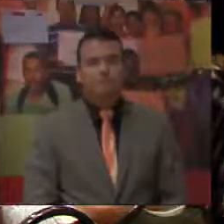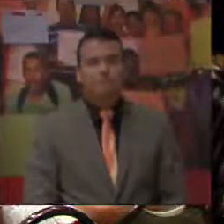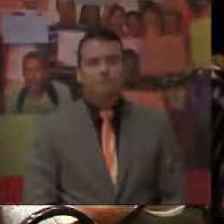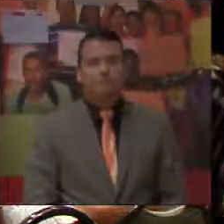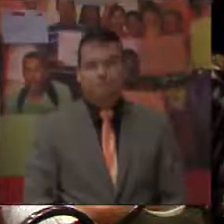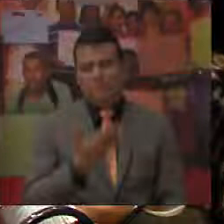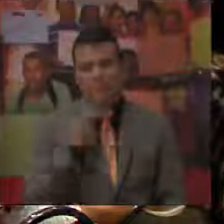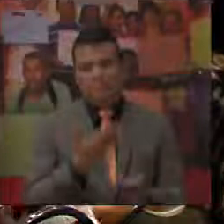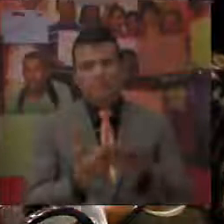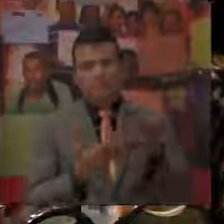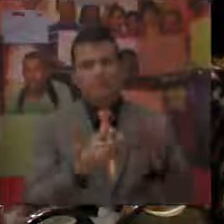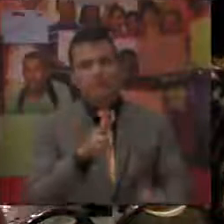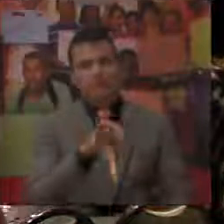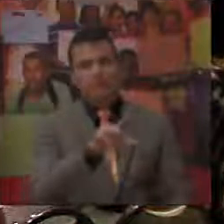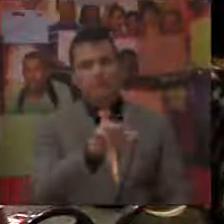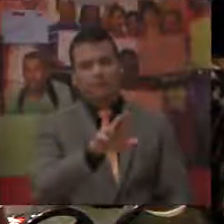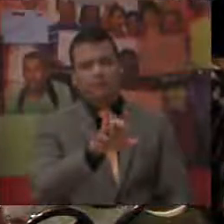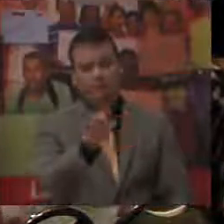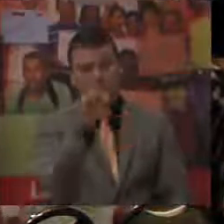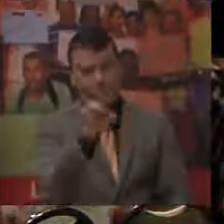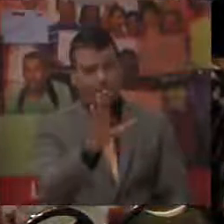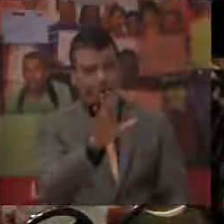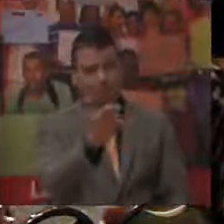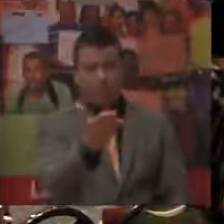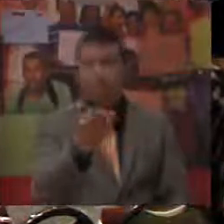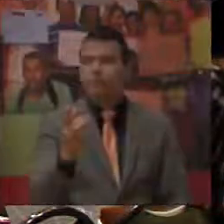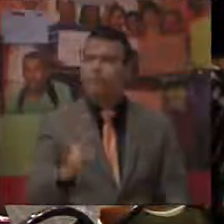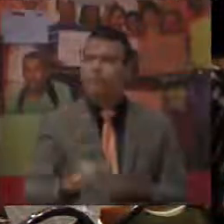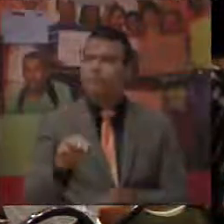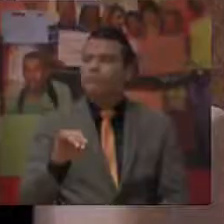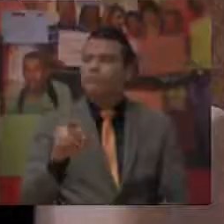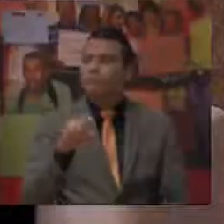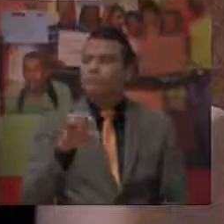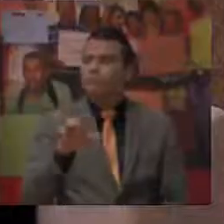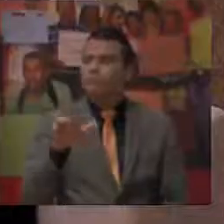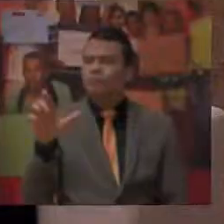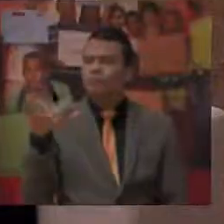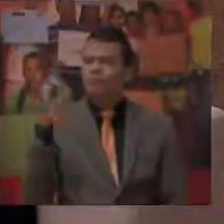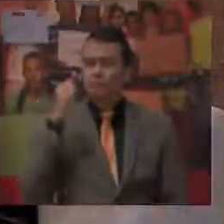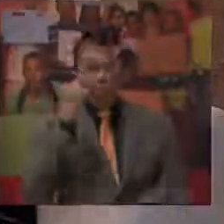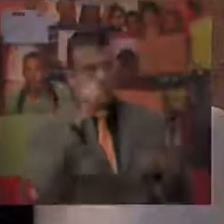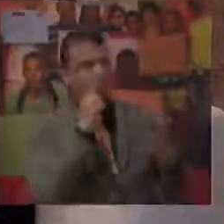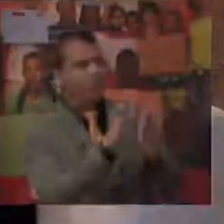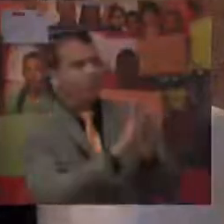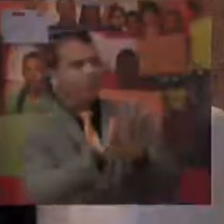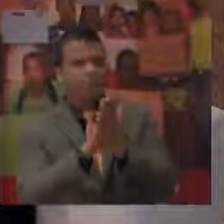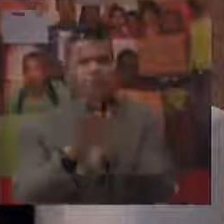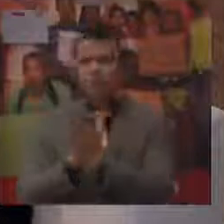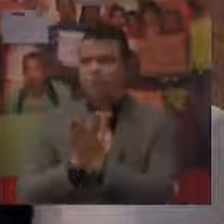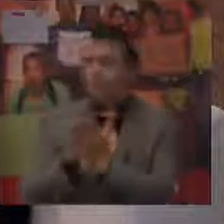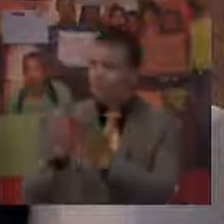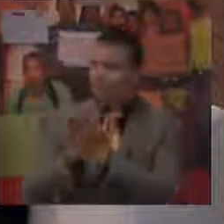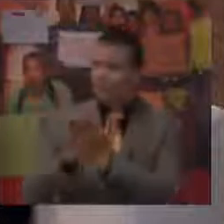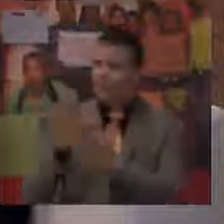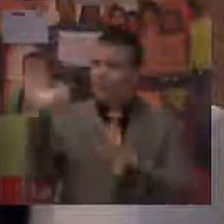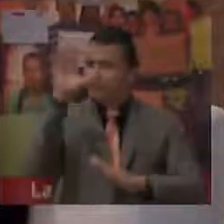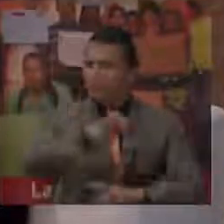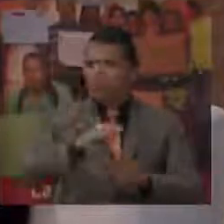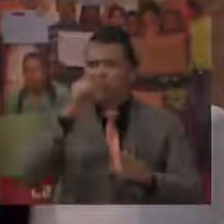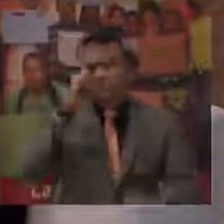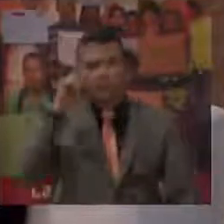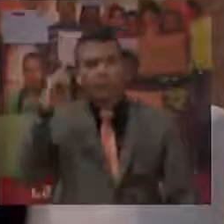Muchas gracias, doctor Villares. Miguel Antonio, en este orden de ideas, ¿cuál cree usted que es la